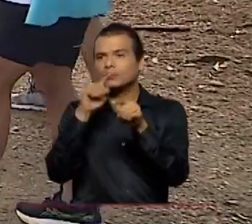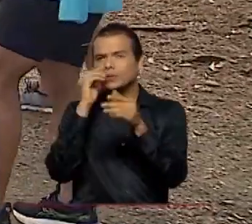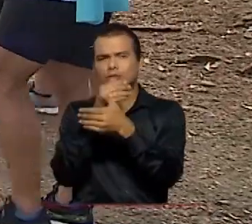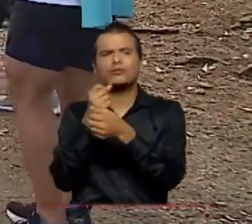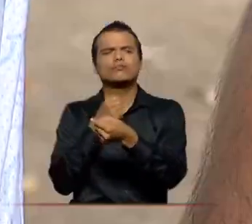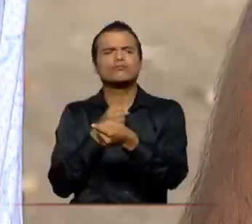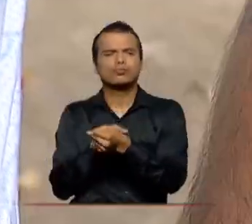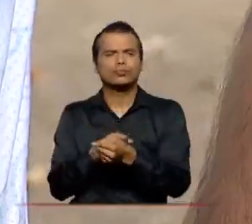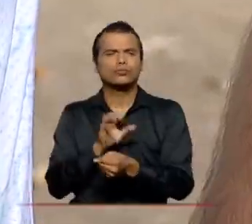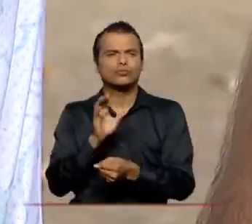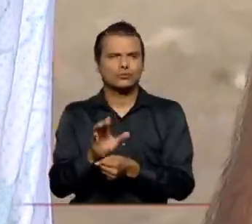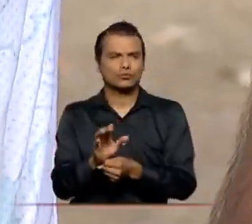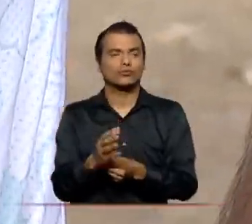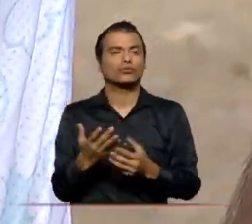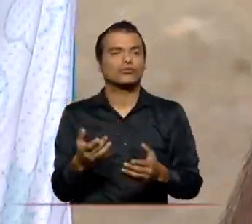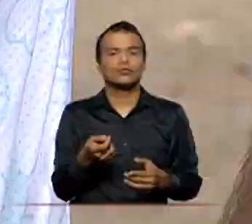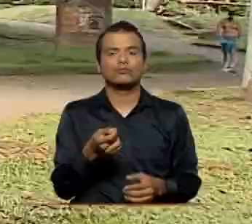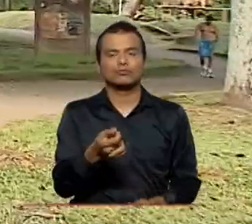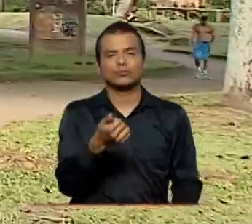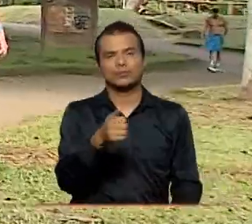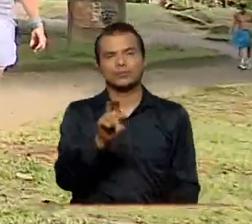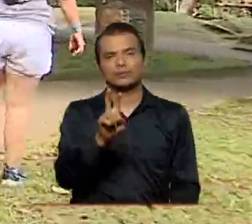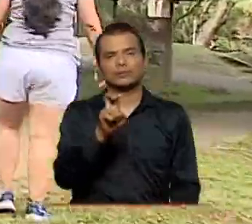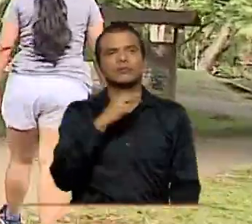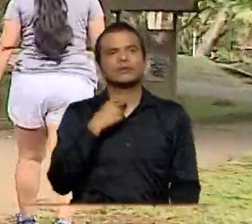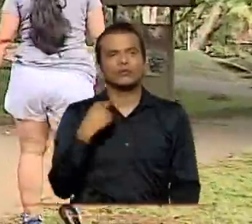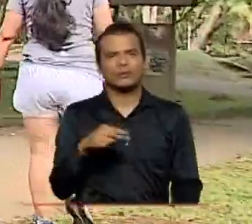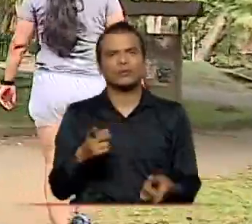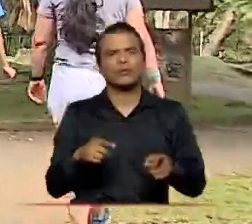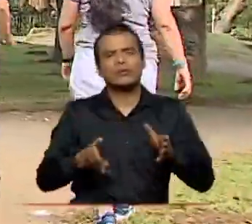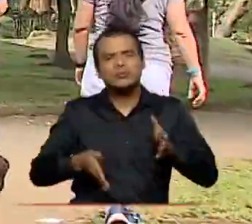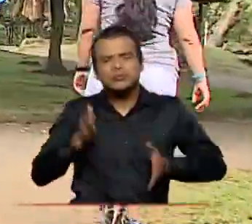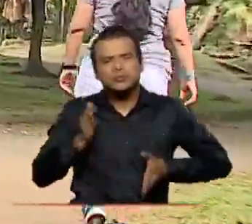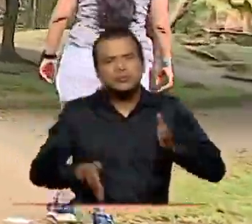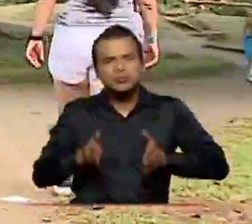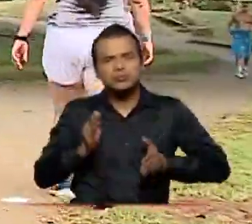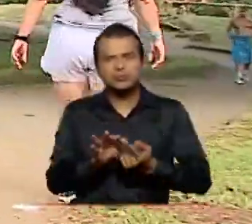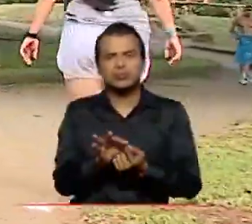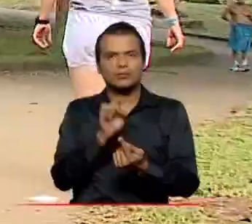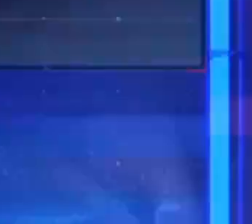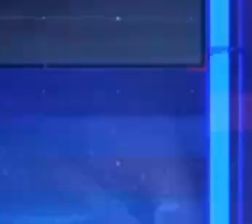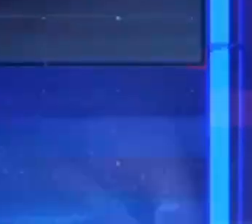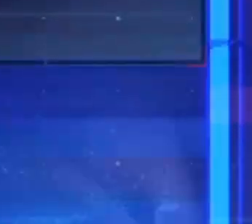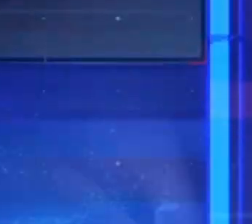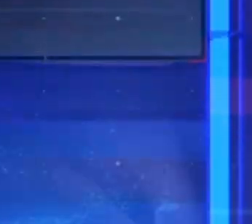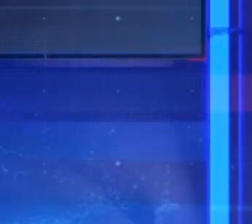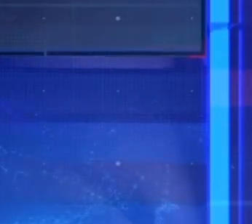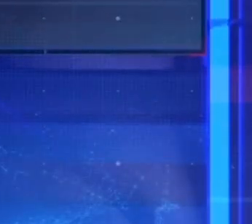realizarán su propia carrera el próximo 17 de noviembre, llamada Running for Children.